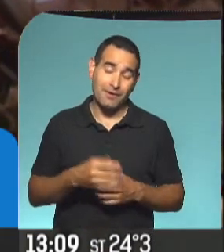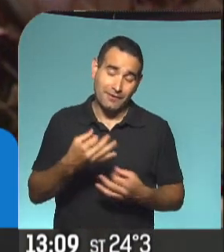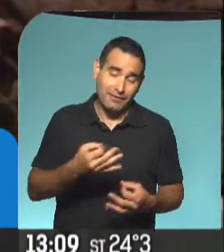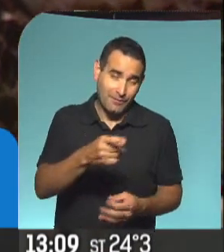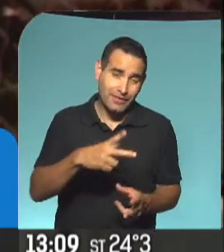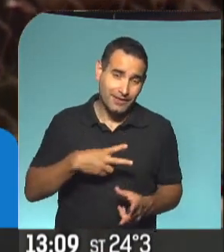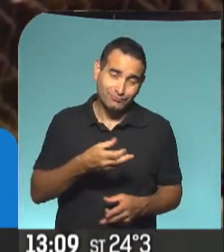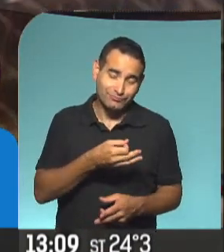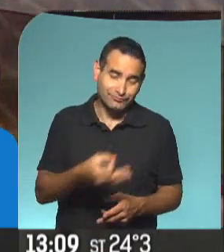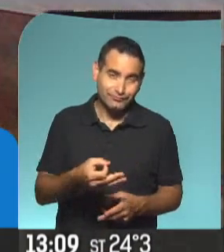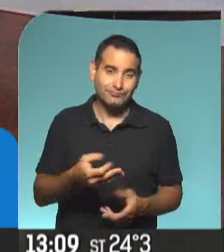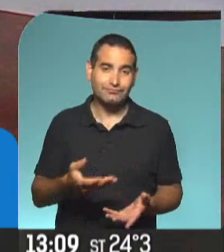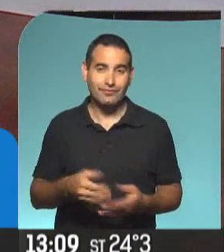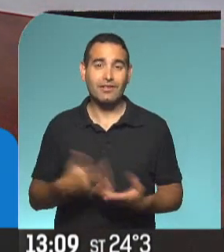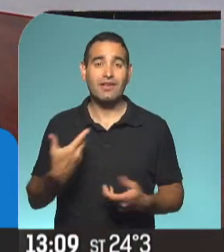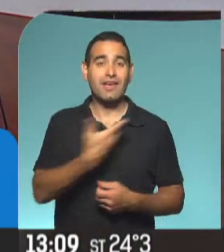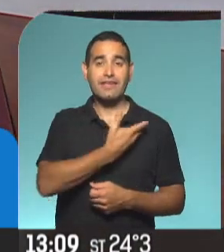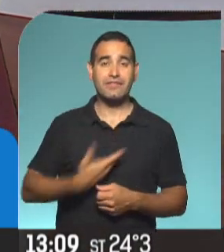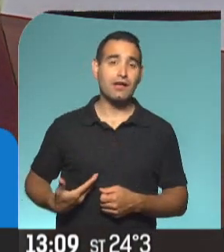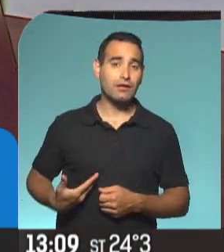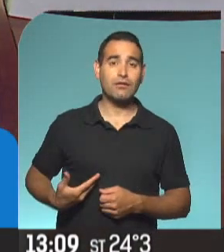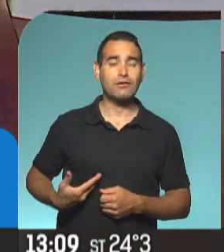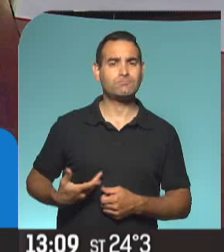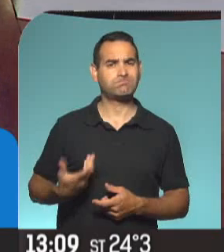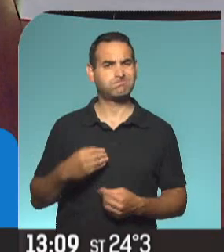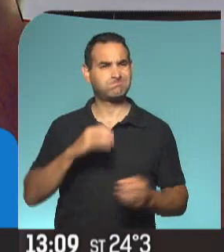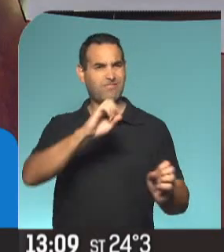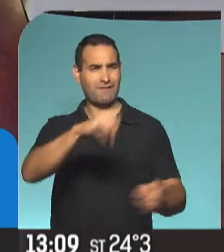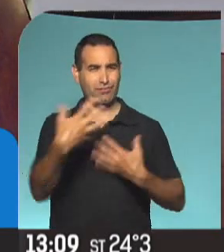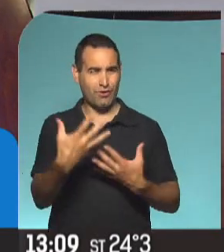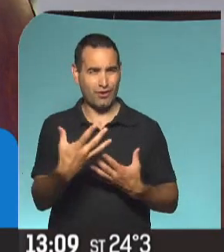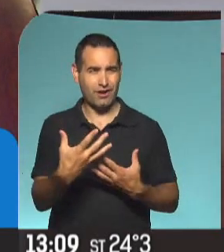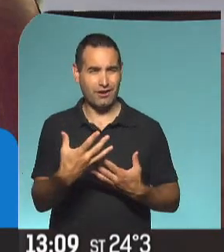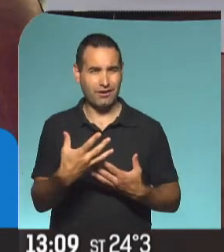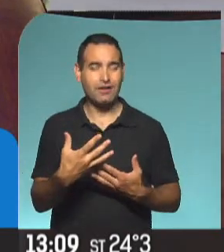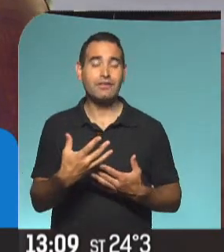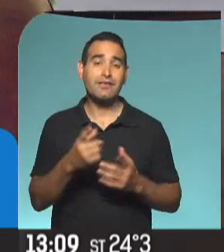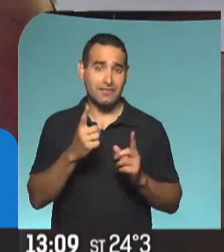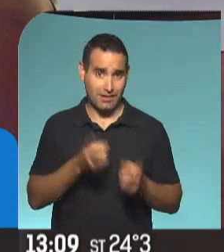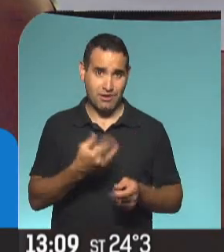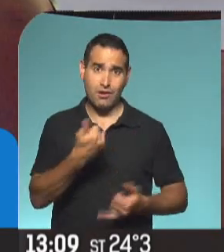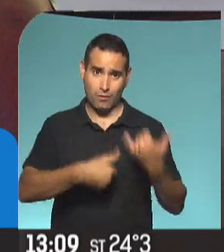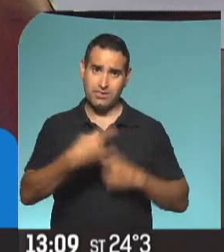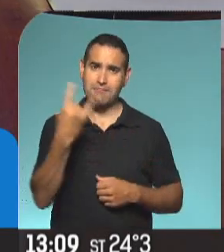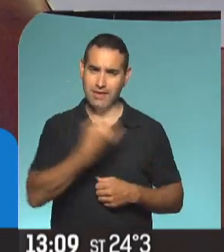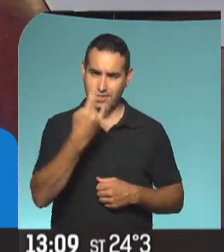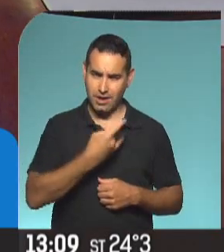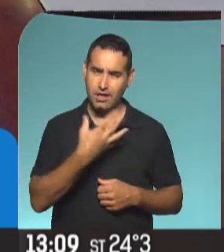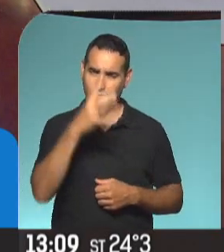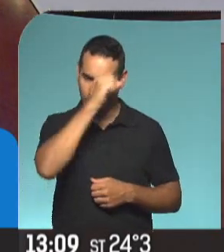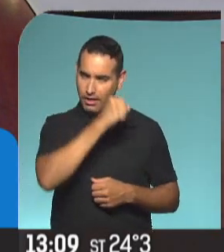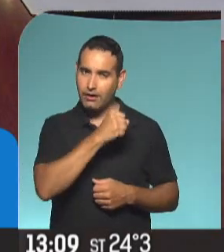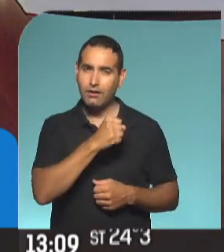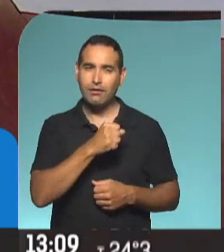vos decís. A ver, el Estado no solamente sentimos que nos abandonó, sino que también nos mintieron, nos engañaron,